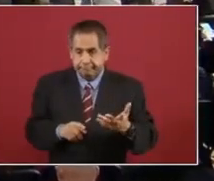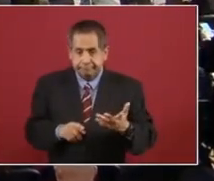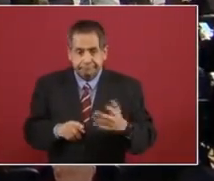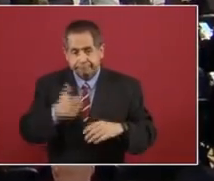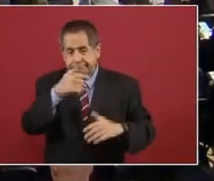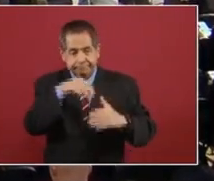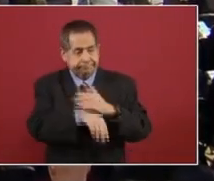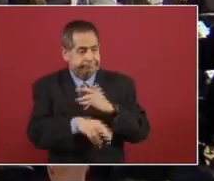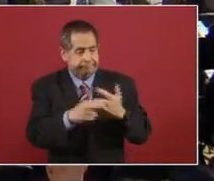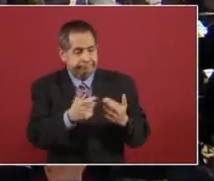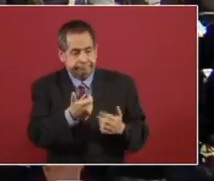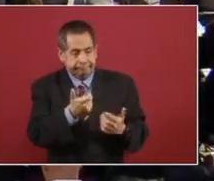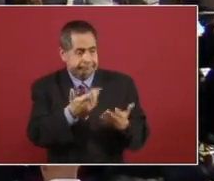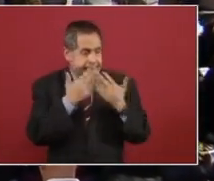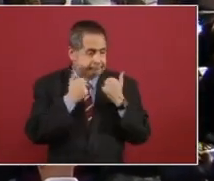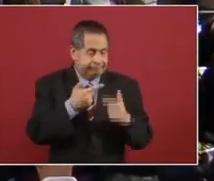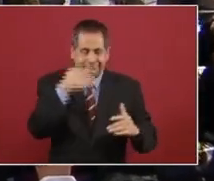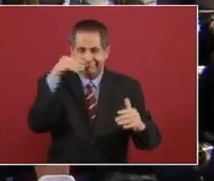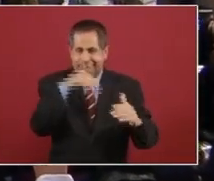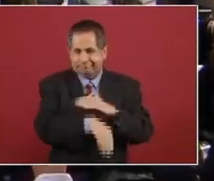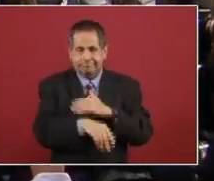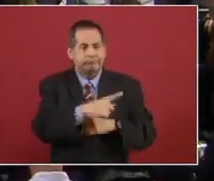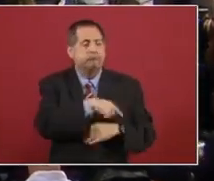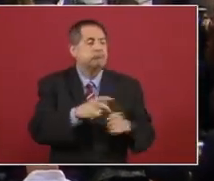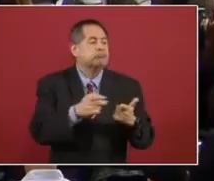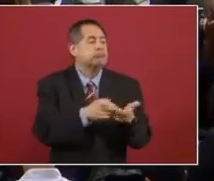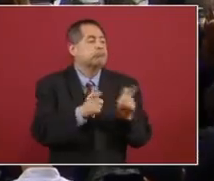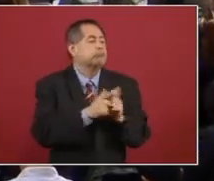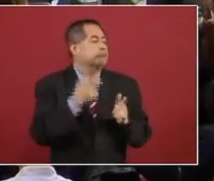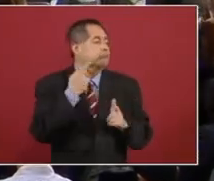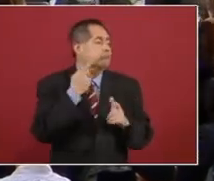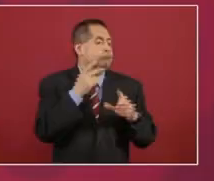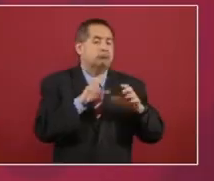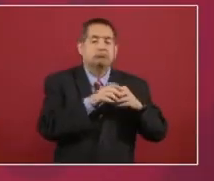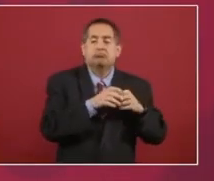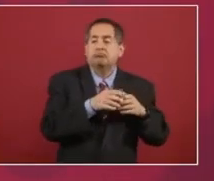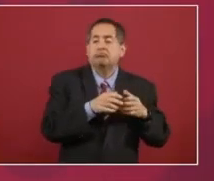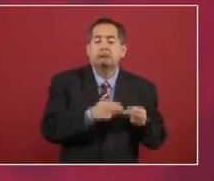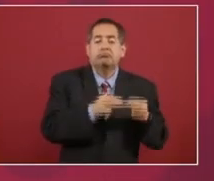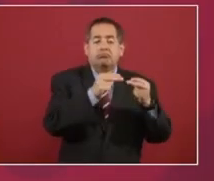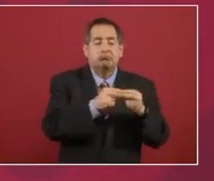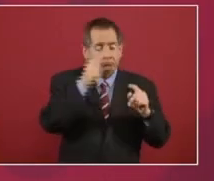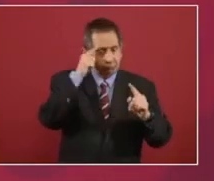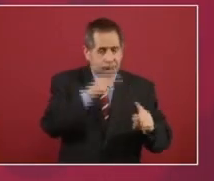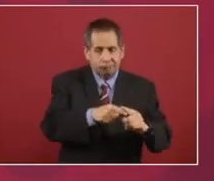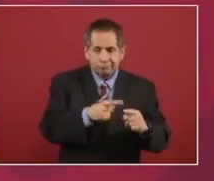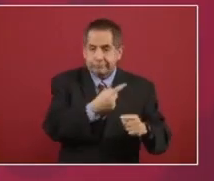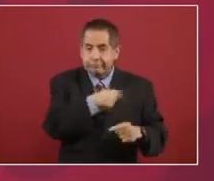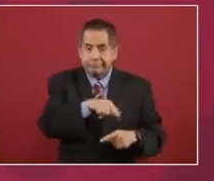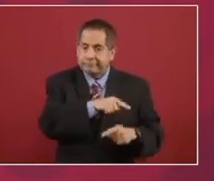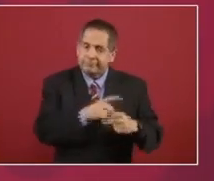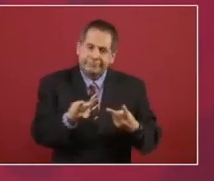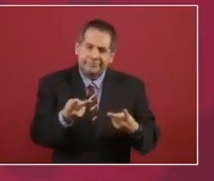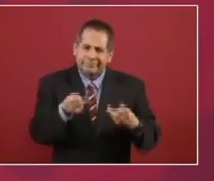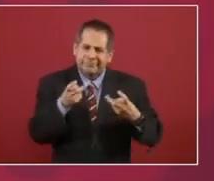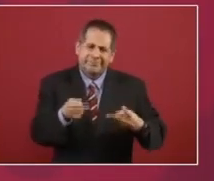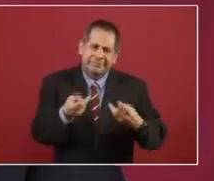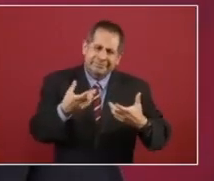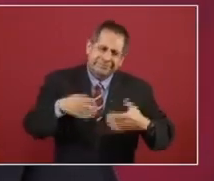la bancarrota, el gran fracaso de la política económica neoliberal y sobre todo el saqueo que